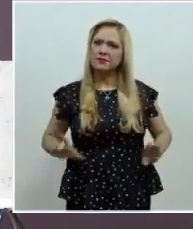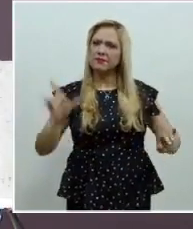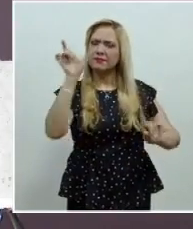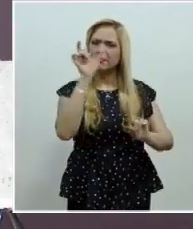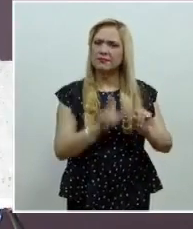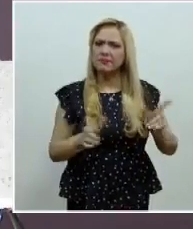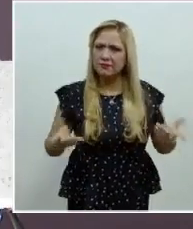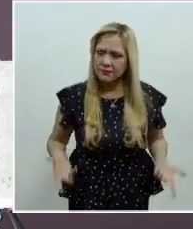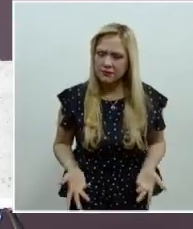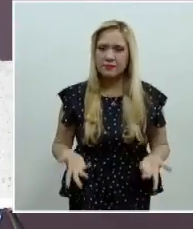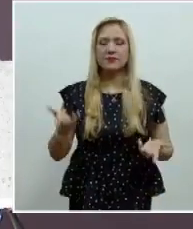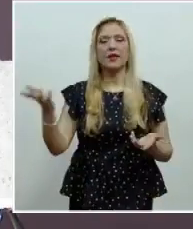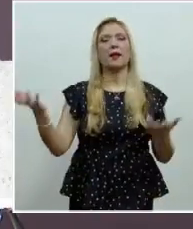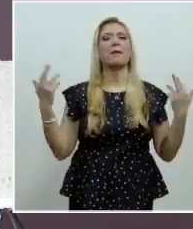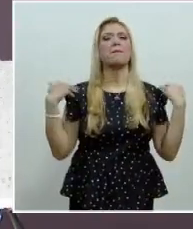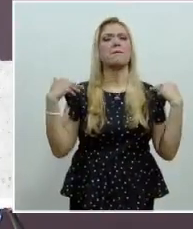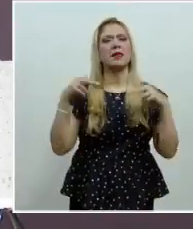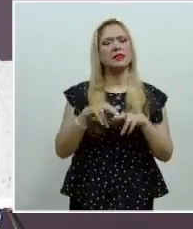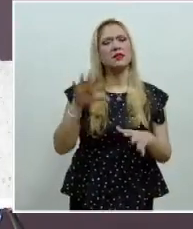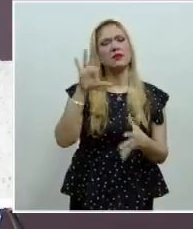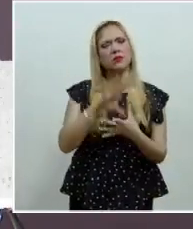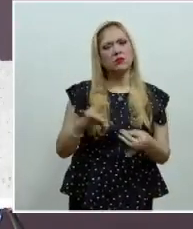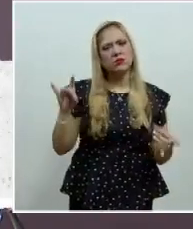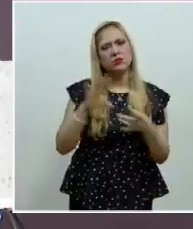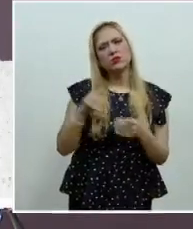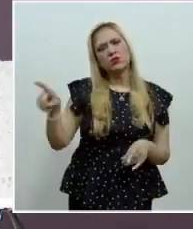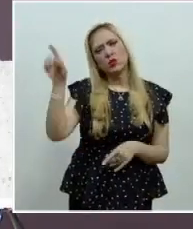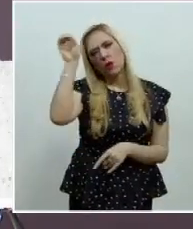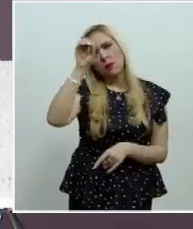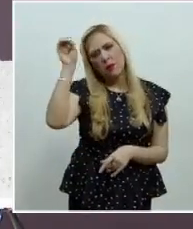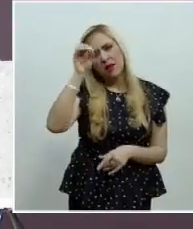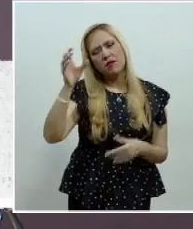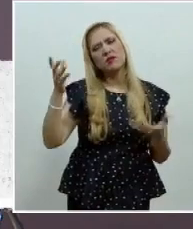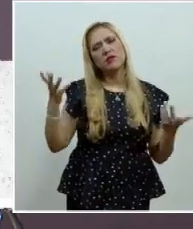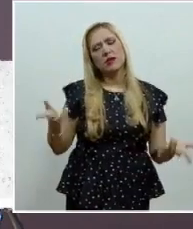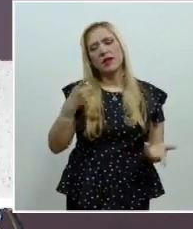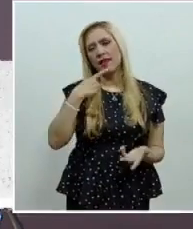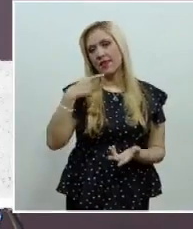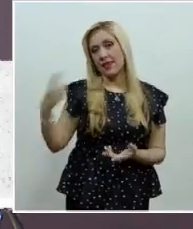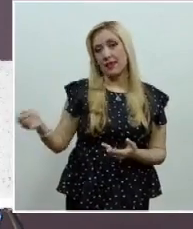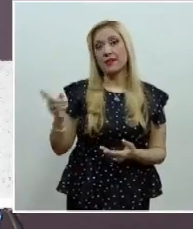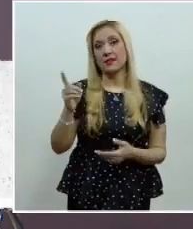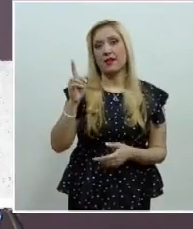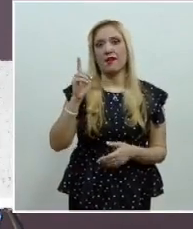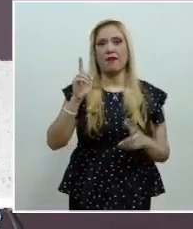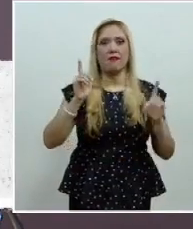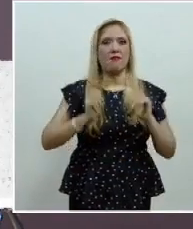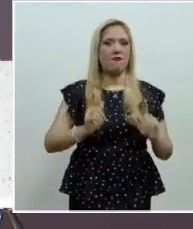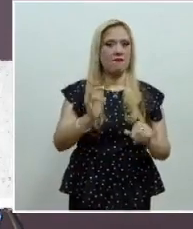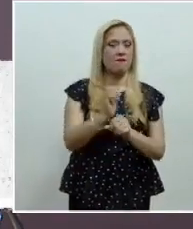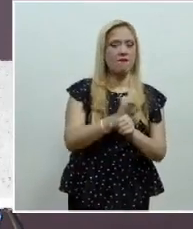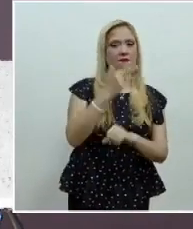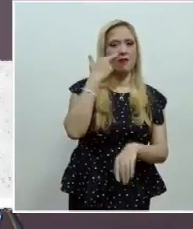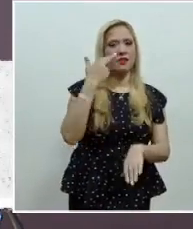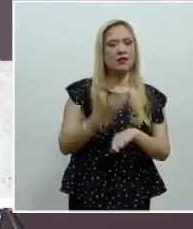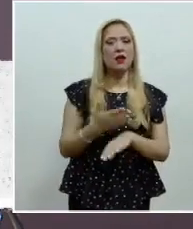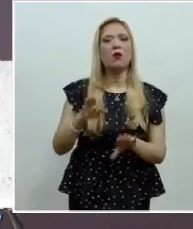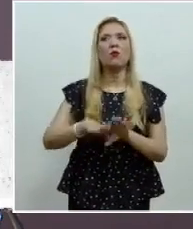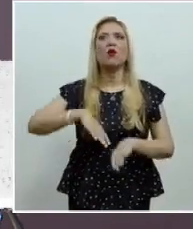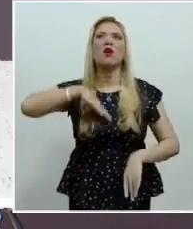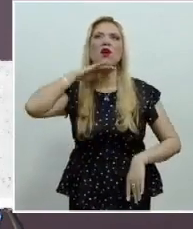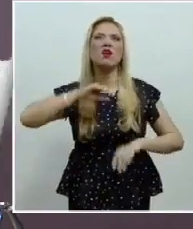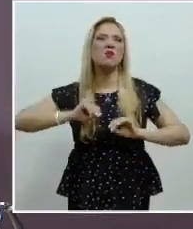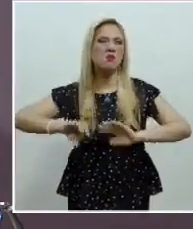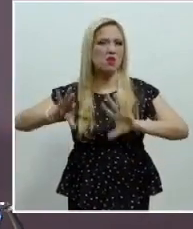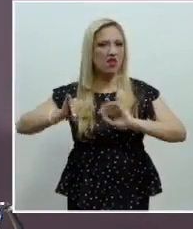género. Maestra, coméntanos un poquito tu punto de vista. Ya nos decía la fiscal la impunidad como el principal enemigo. ¿Tú